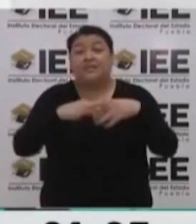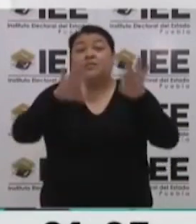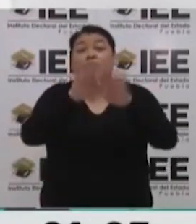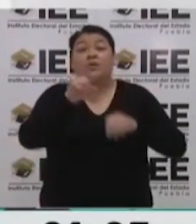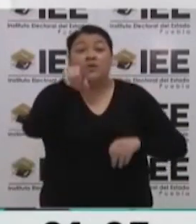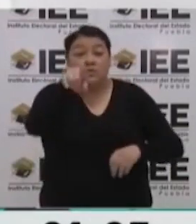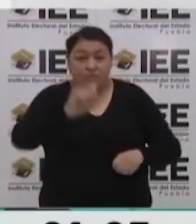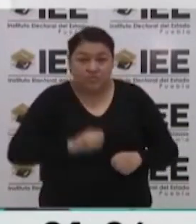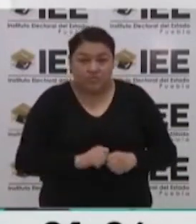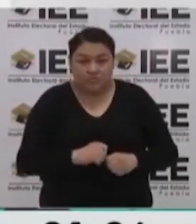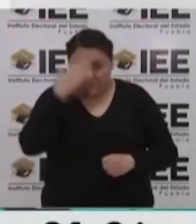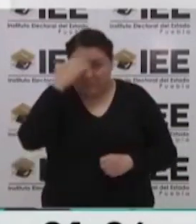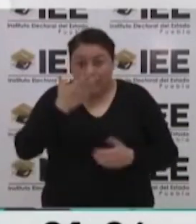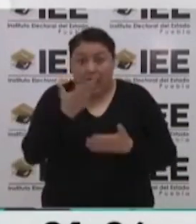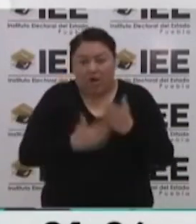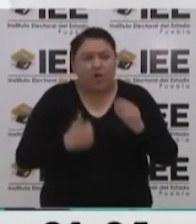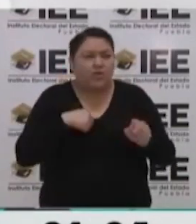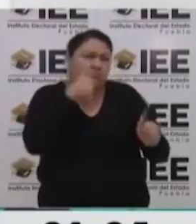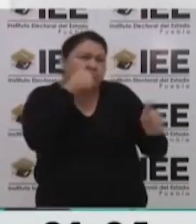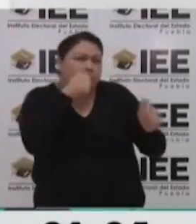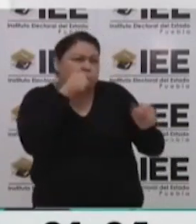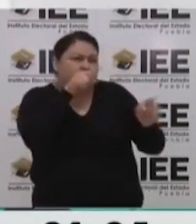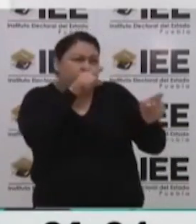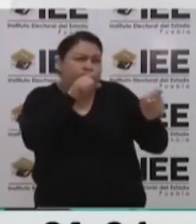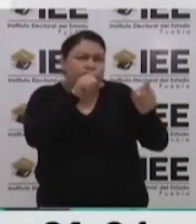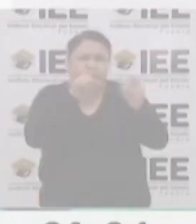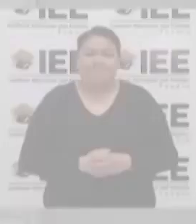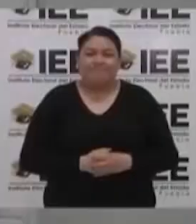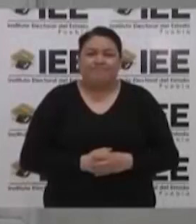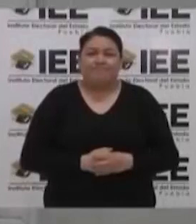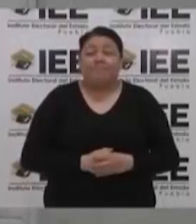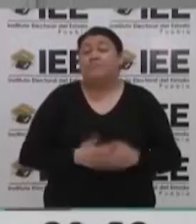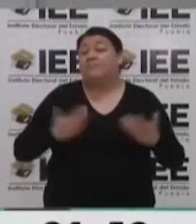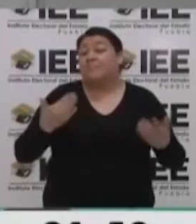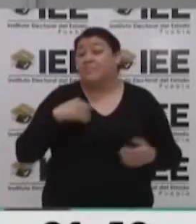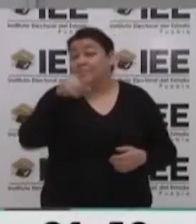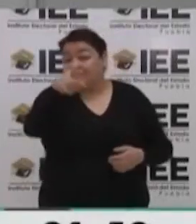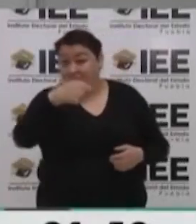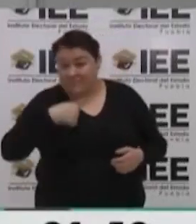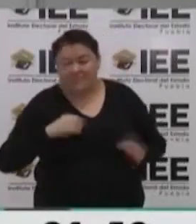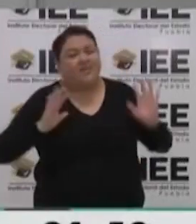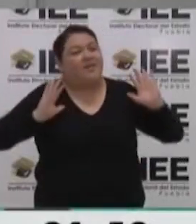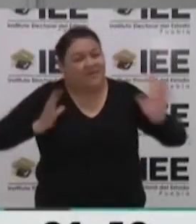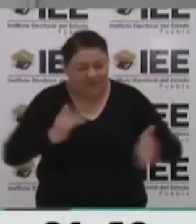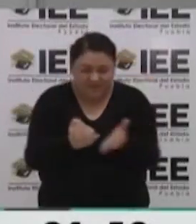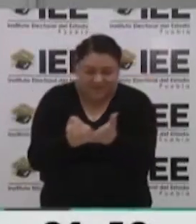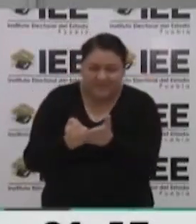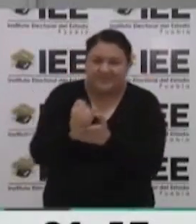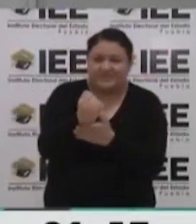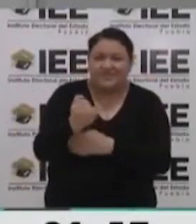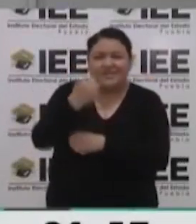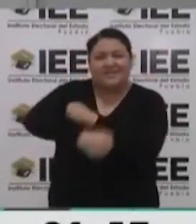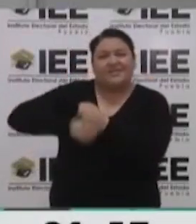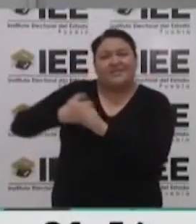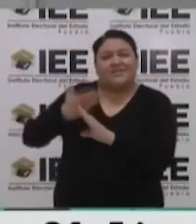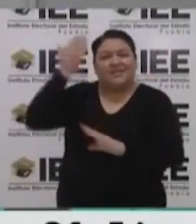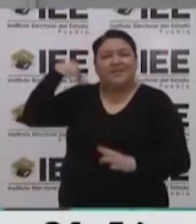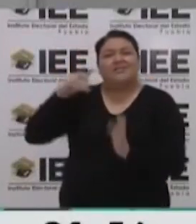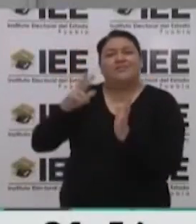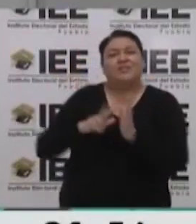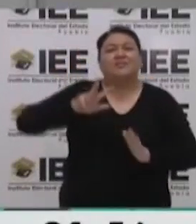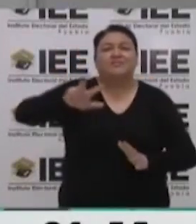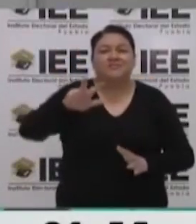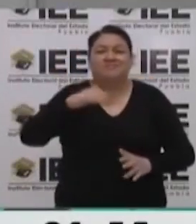poblano hoy escuchaste a quienes han hablado porque ustedes y yo ya decidimos en 2018 que queríamos la